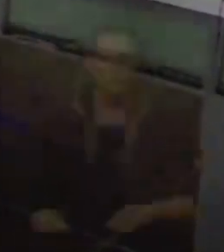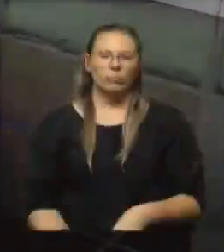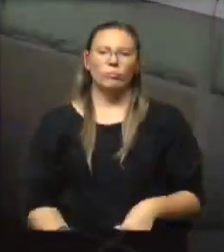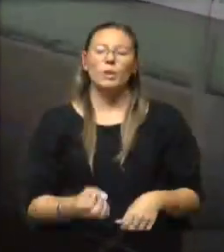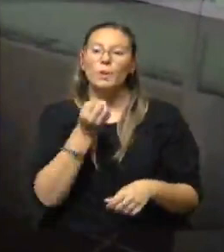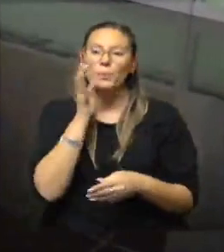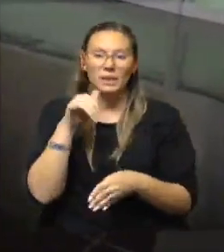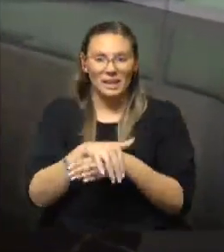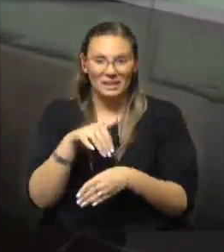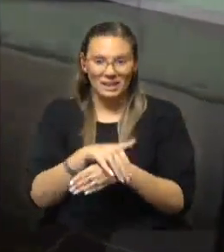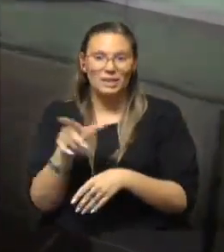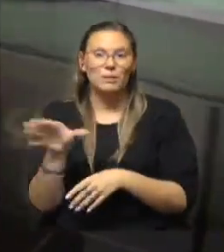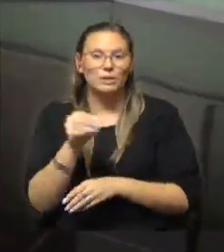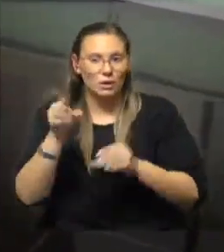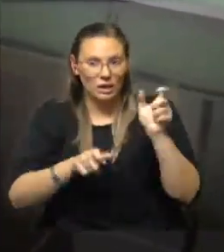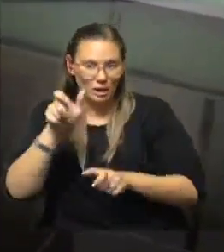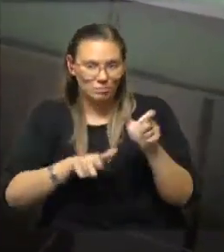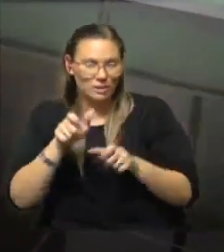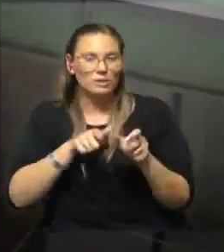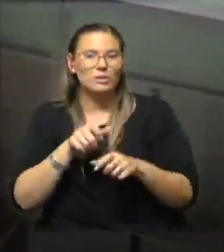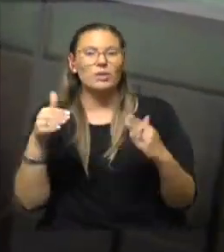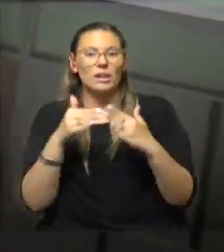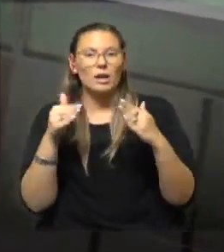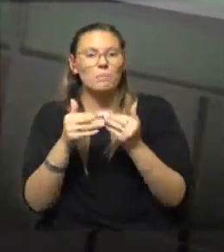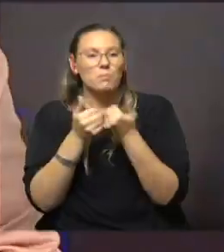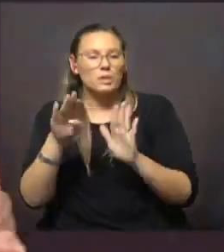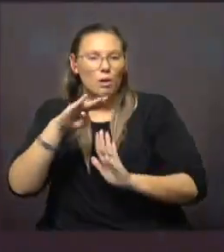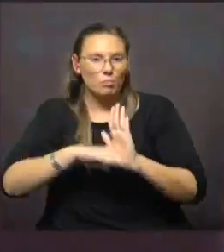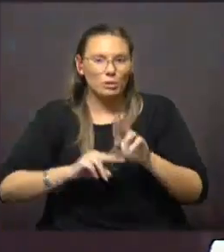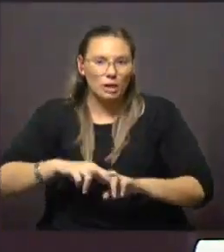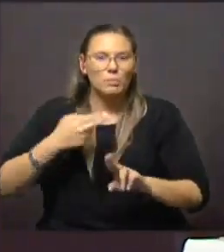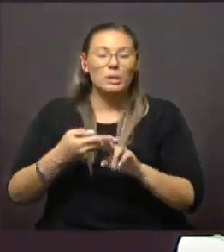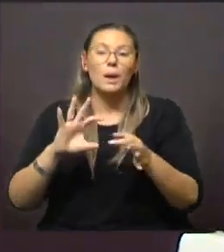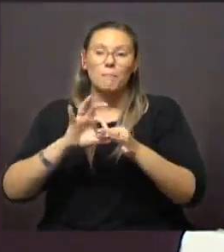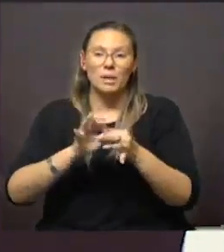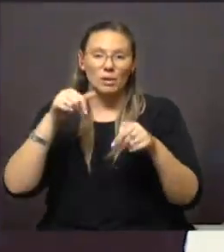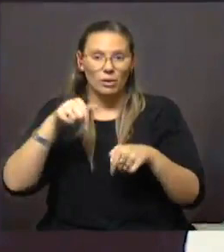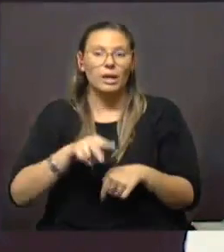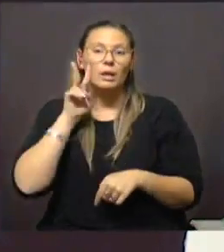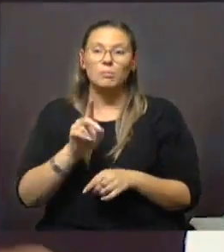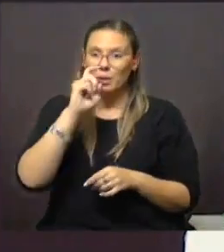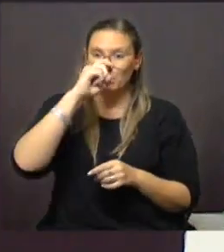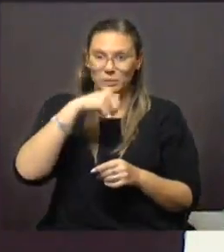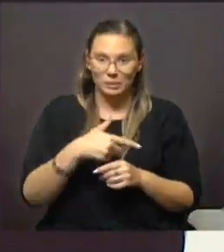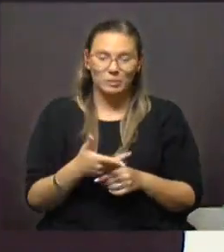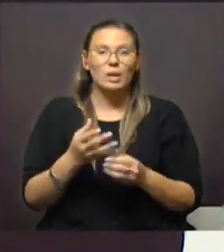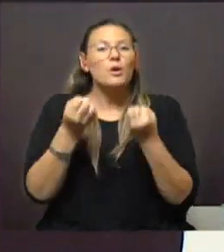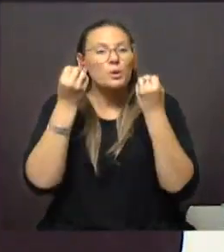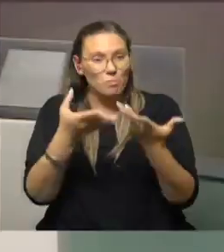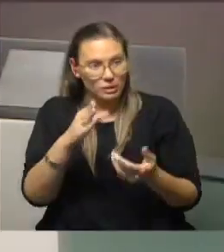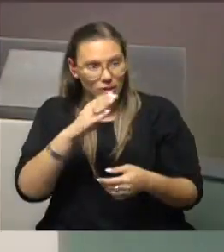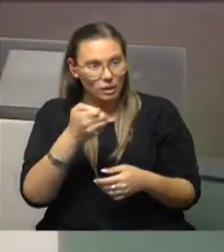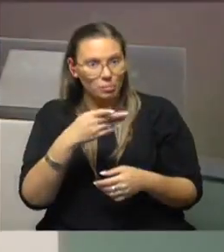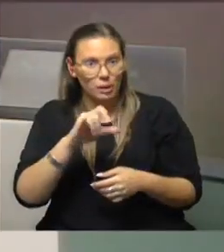Buenas tardes para todos y todas en casa. Arrancamos un programa más, programa de miércoles aquí en Mira Montevideo. ¿Cómo andás,